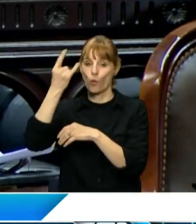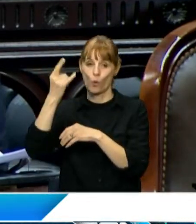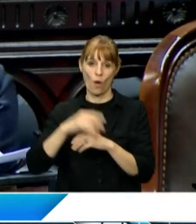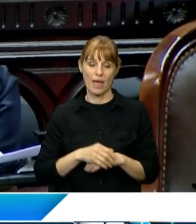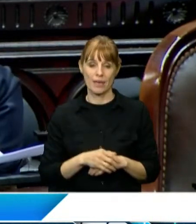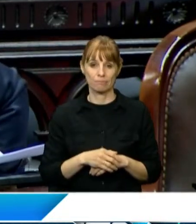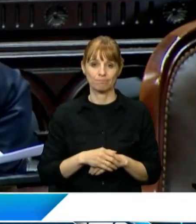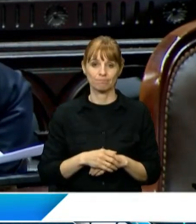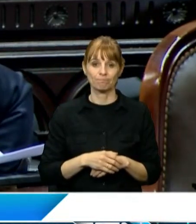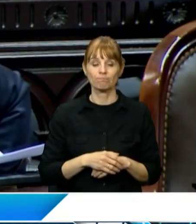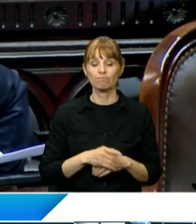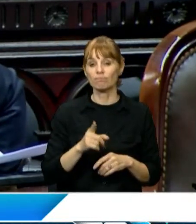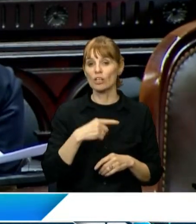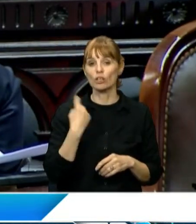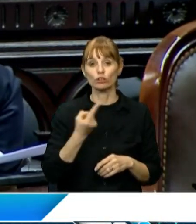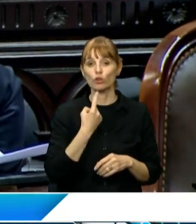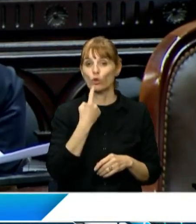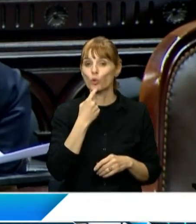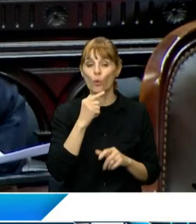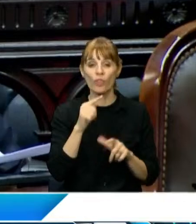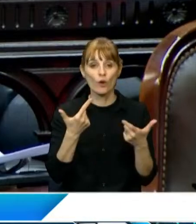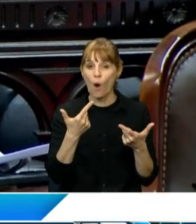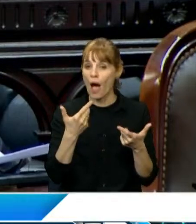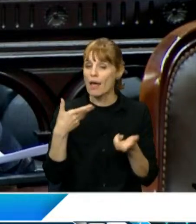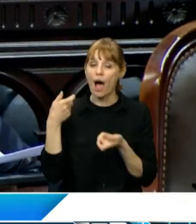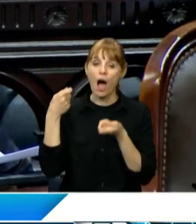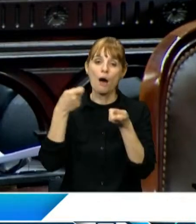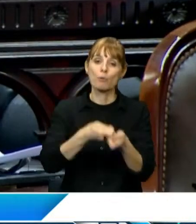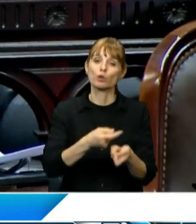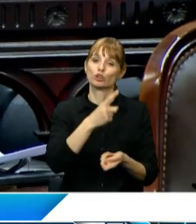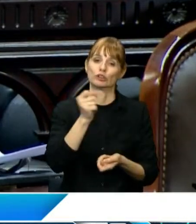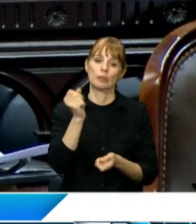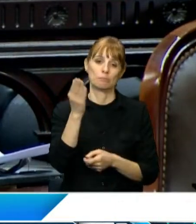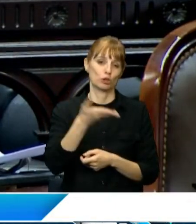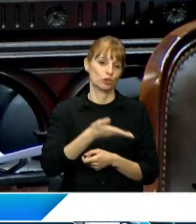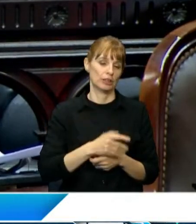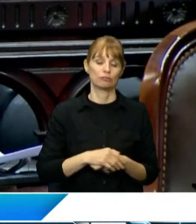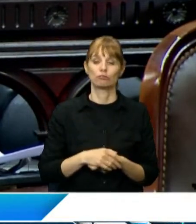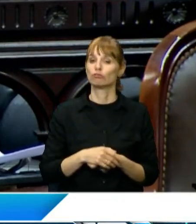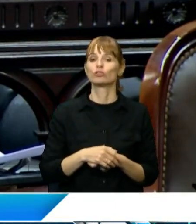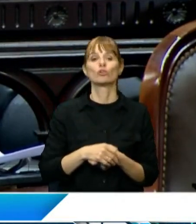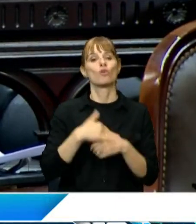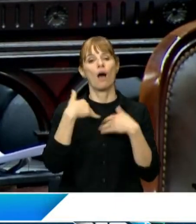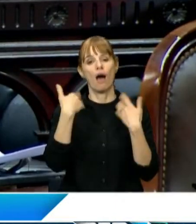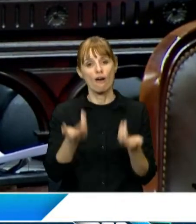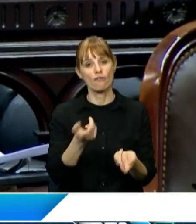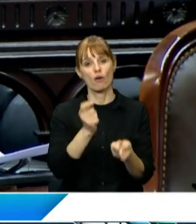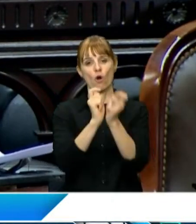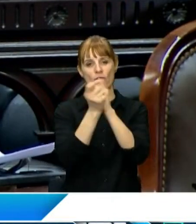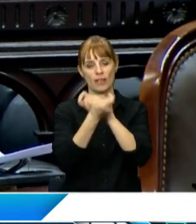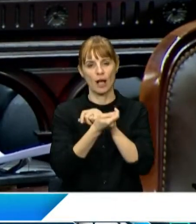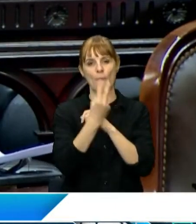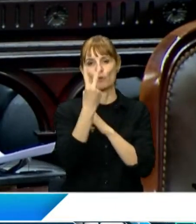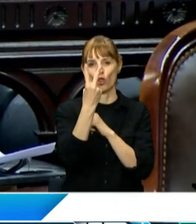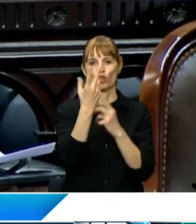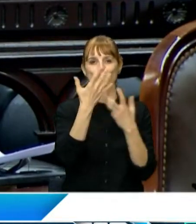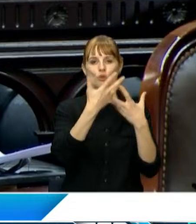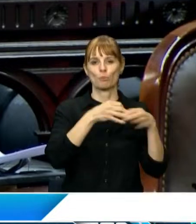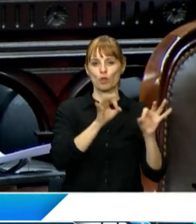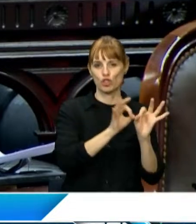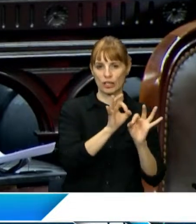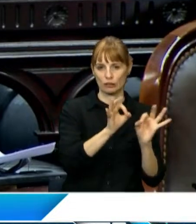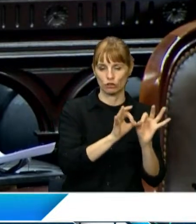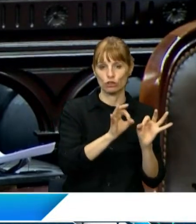desde el PRO no dudamos un segundo en apoyar, defender y mejorar los cambios que promueven estos dos proyectos. Desde el primer